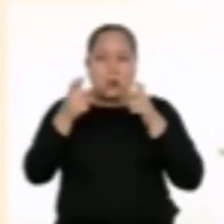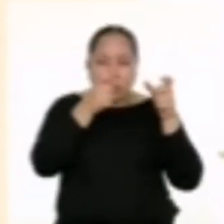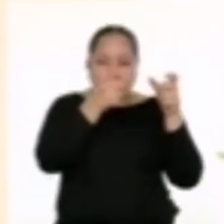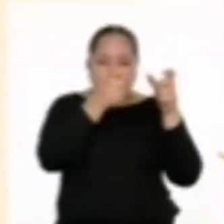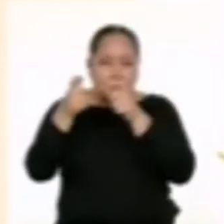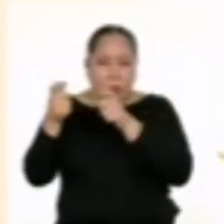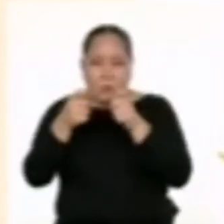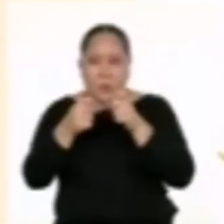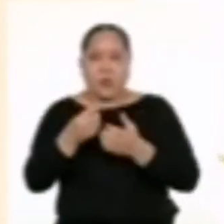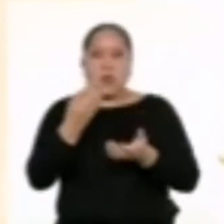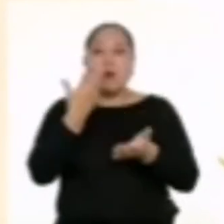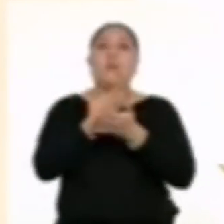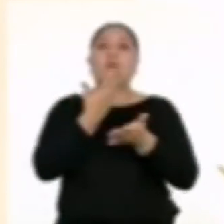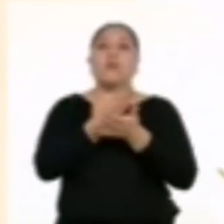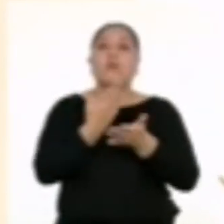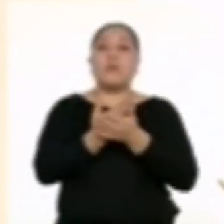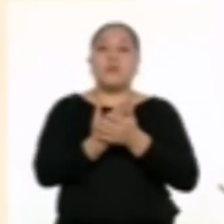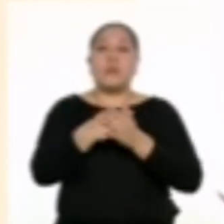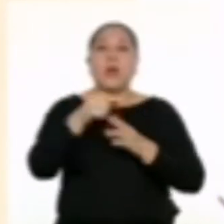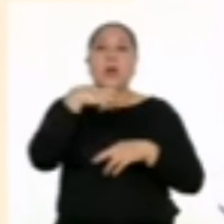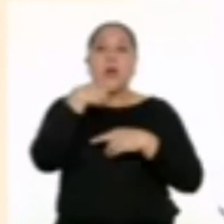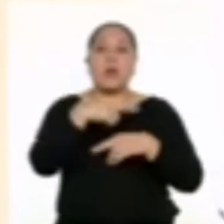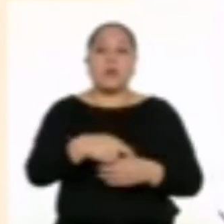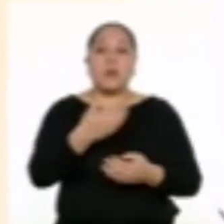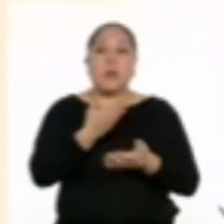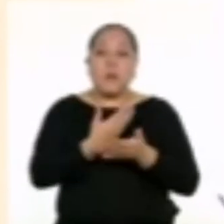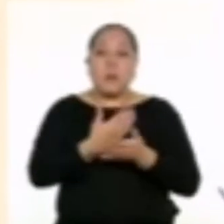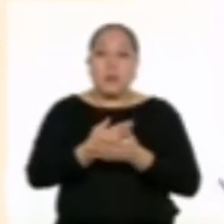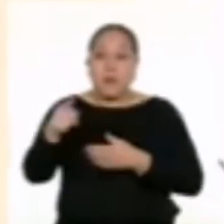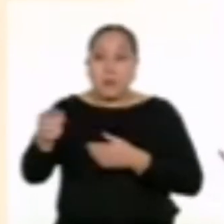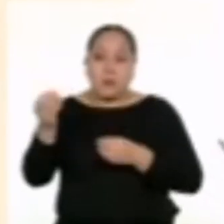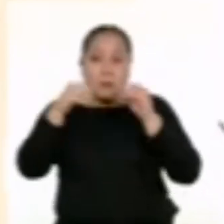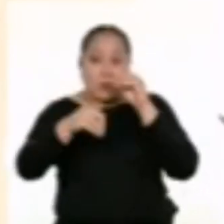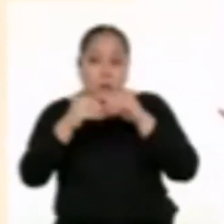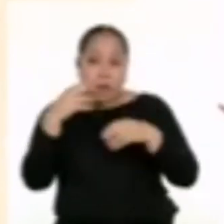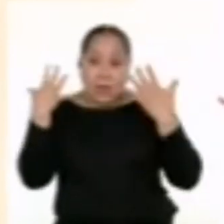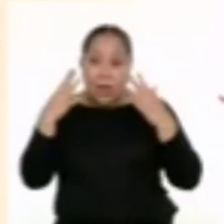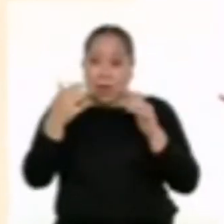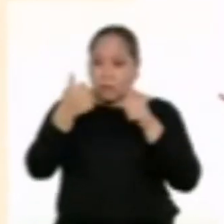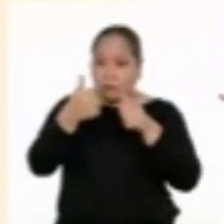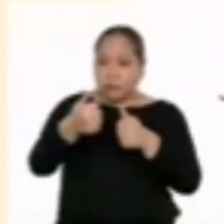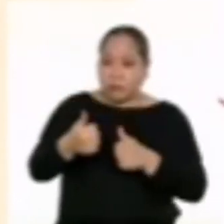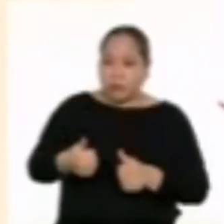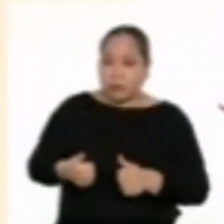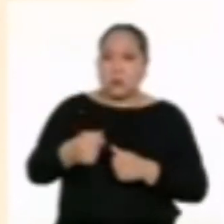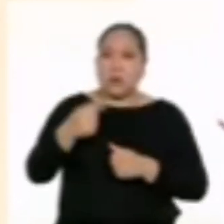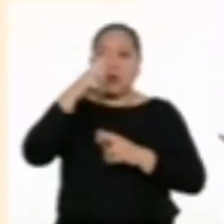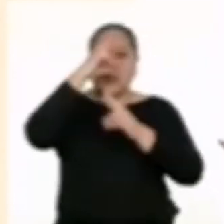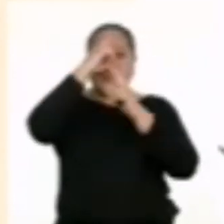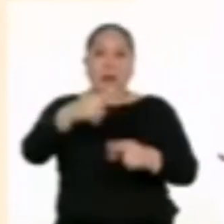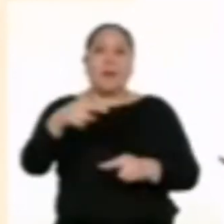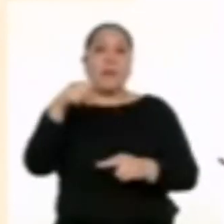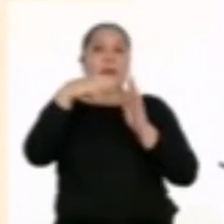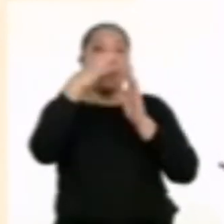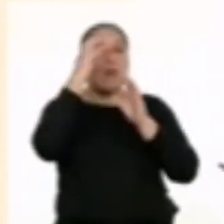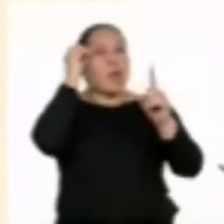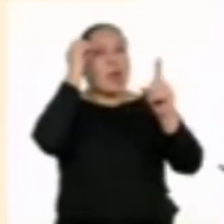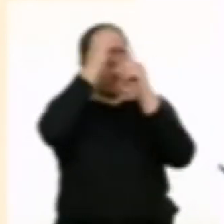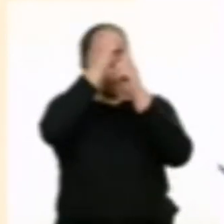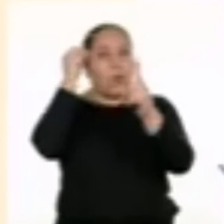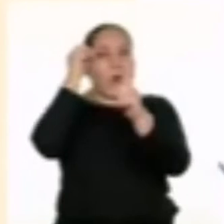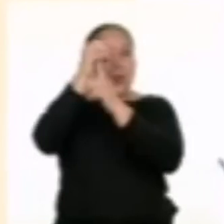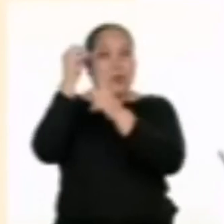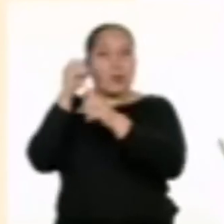de resultados en el que haremos una evaluación de la implementación de las actividades planteadas y el cumplimiento de nuestros